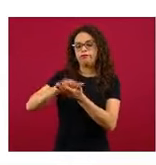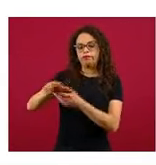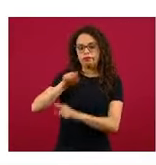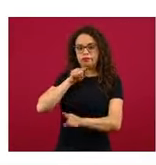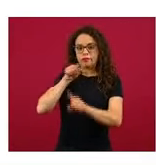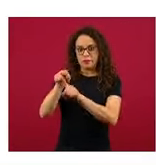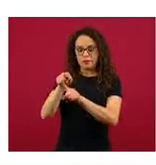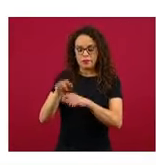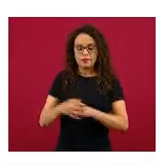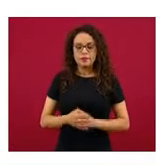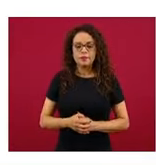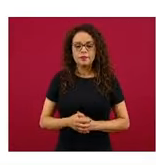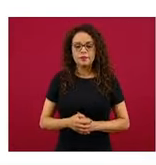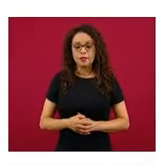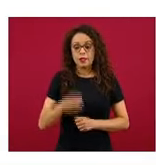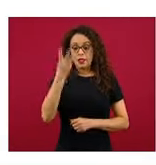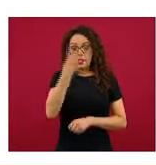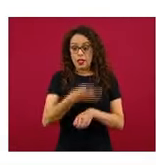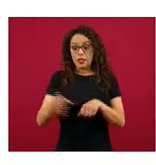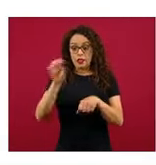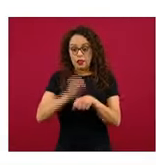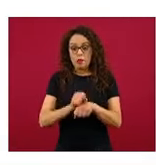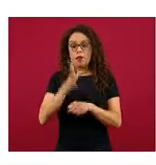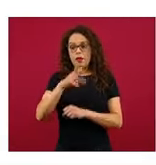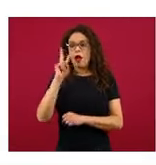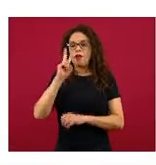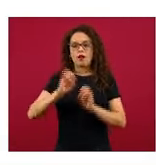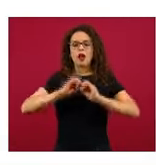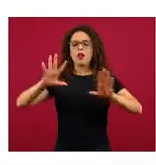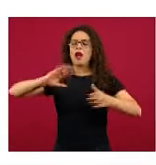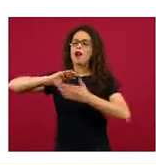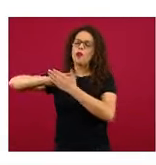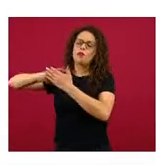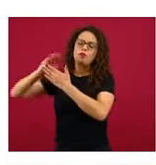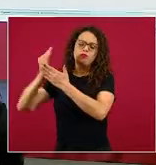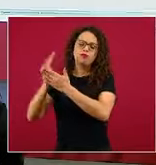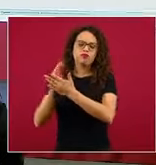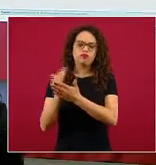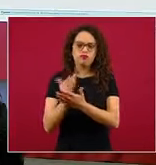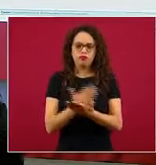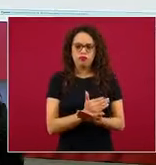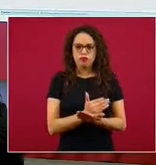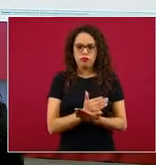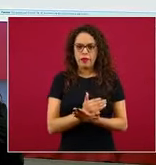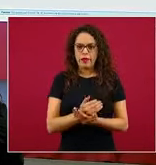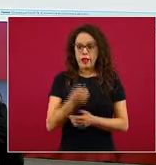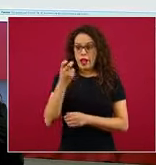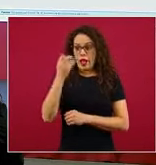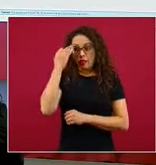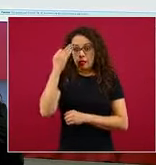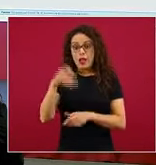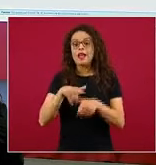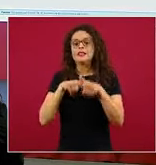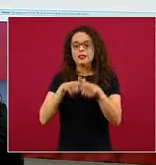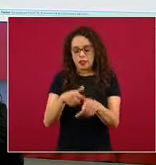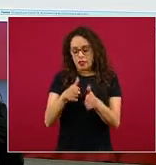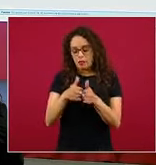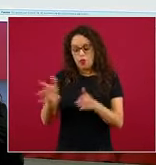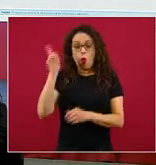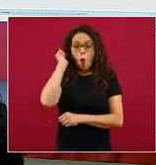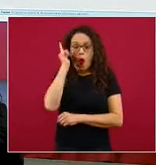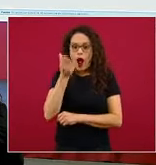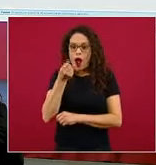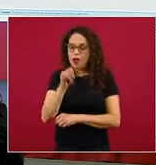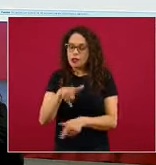epidémica. Vemos ya esas 3 semanas de un descenso, pues por lo menos que para esa temporalidad se ha mantenido. Esperamos que esto continúe